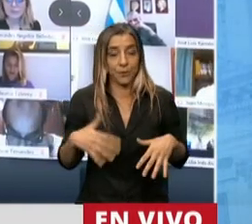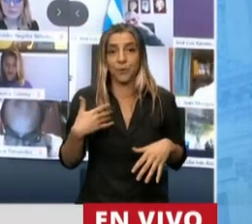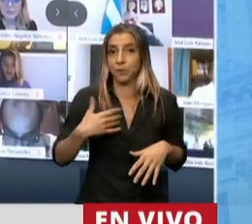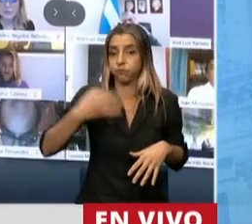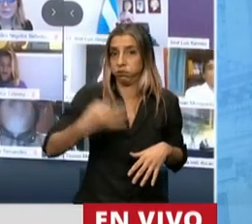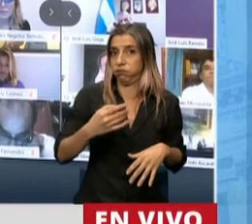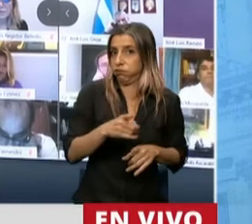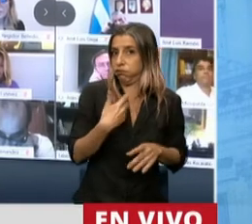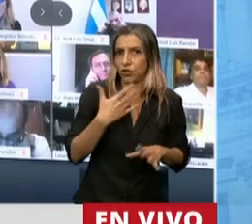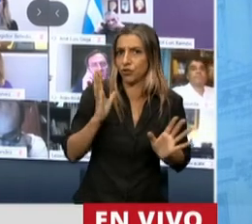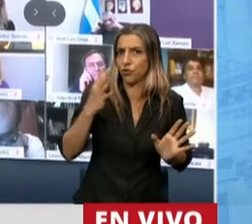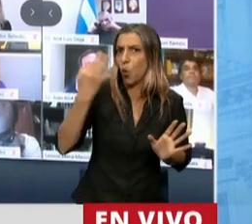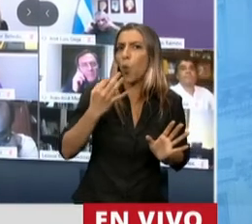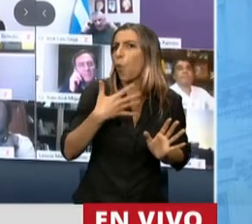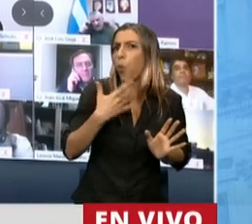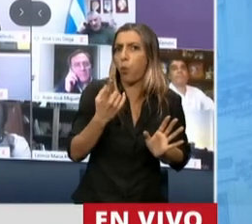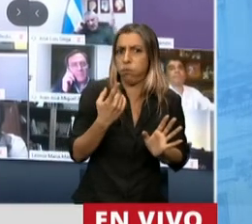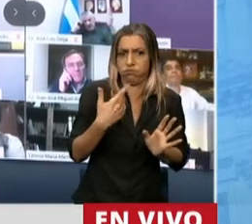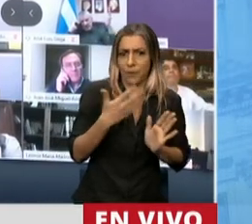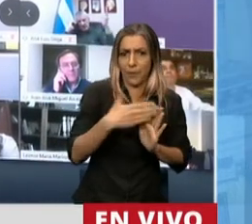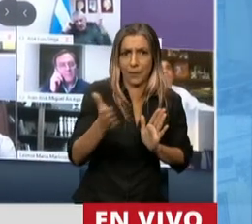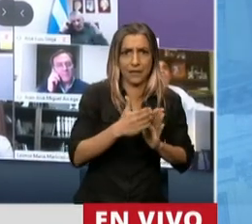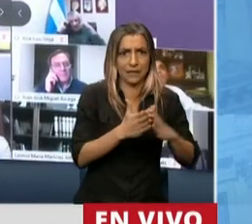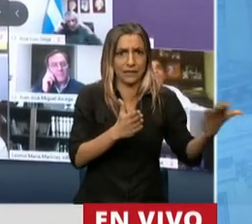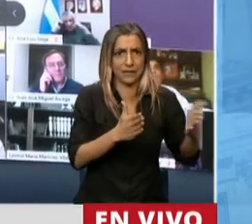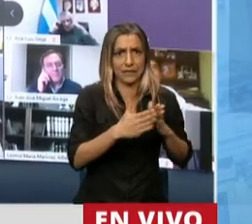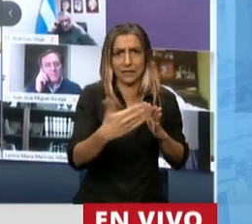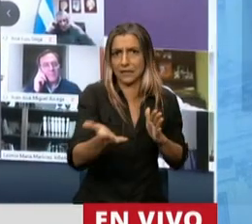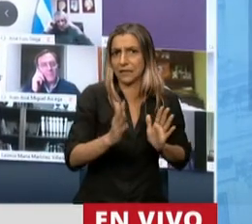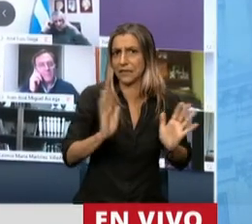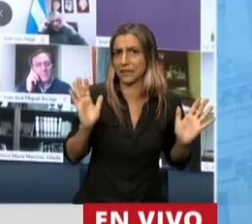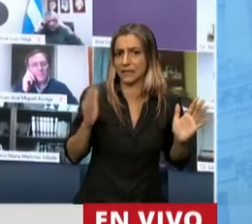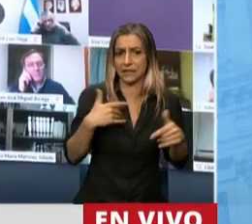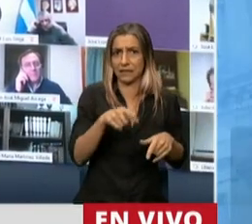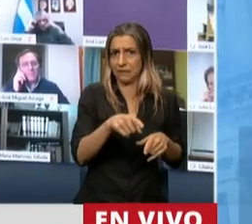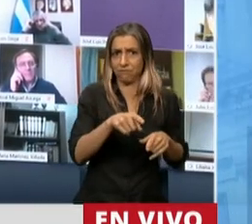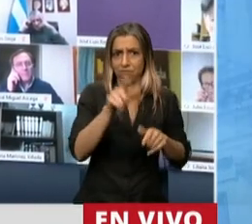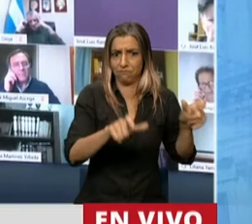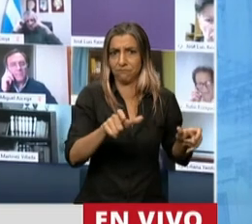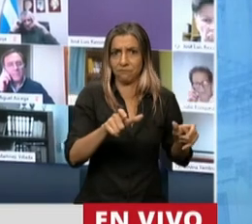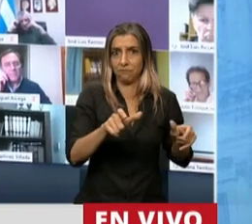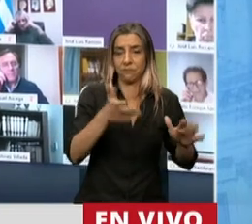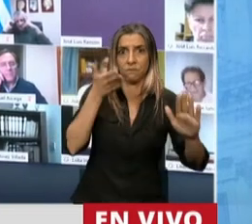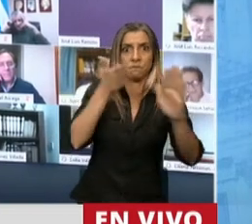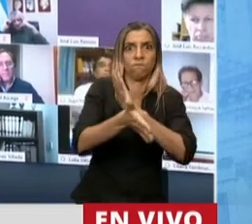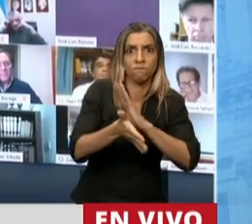vecinos en un barrio que han tenido que ir al hospital de